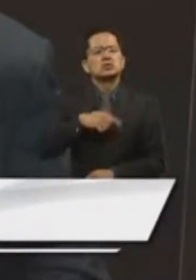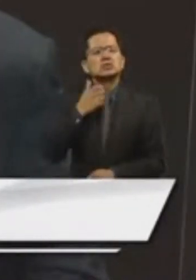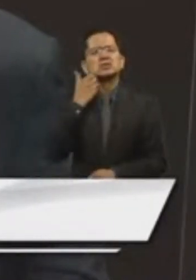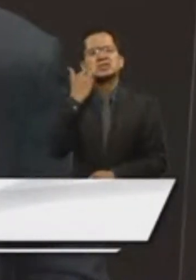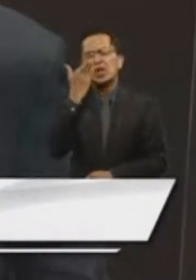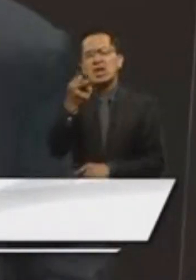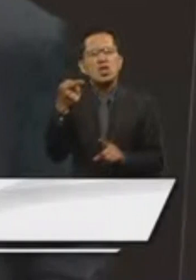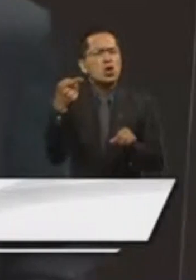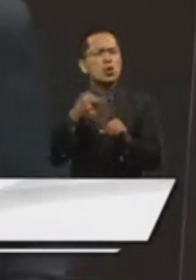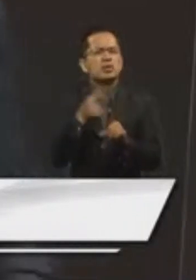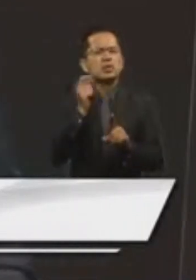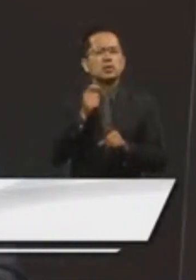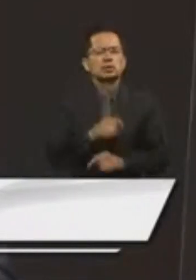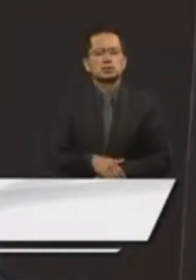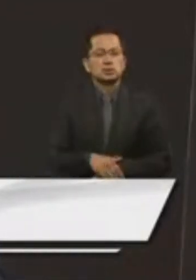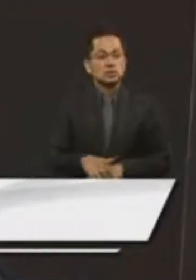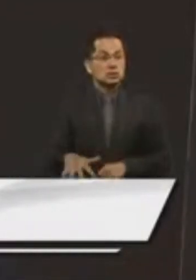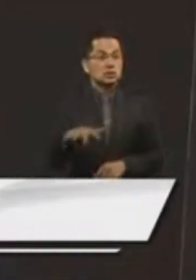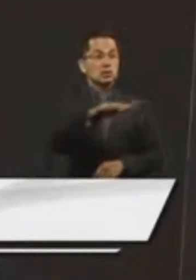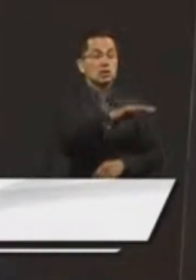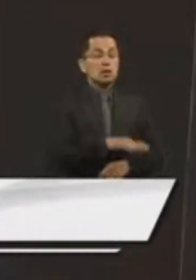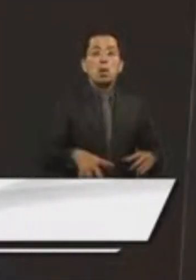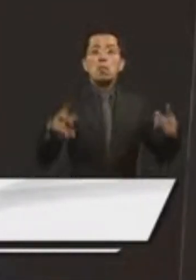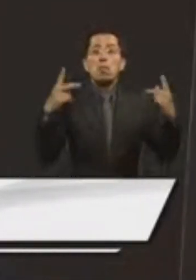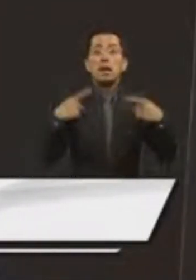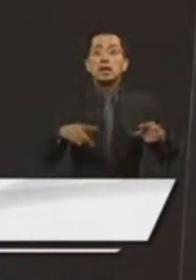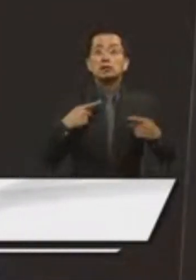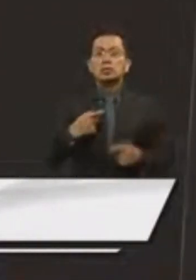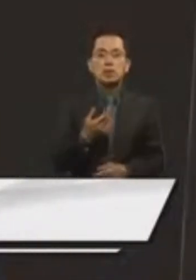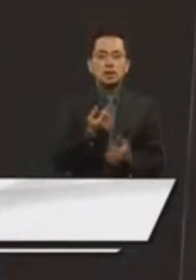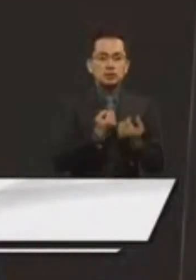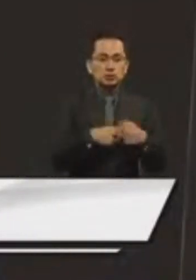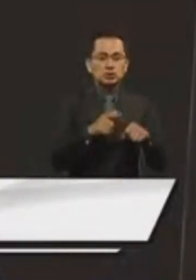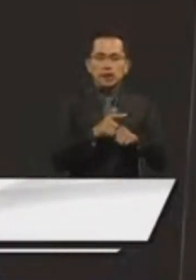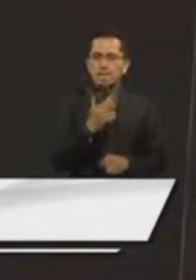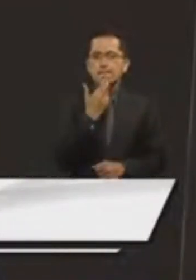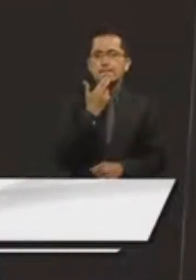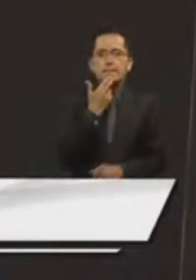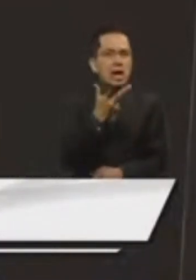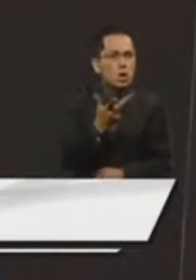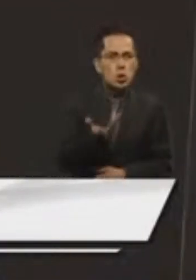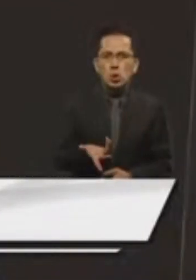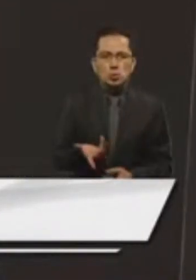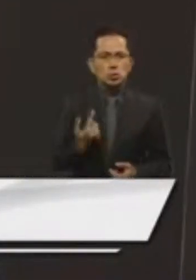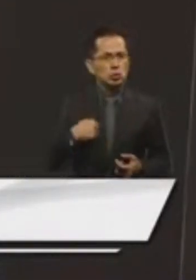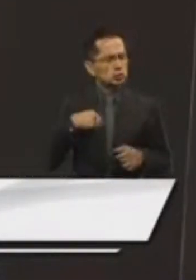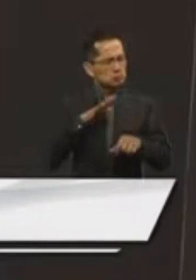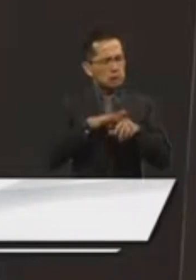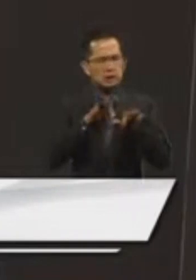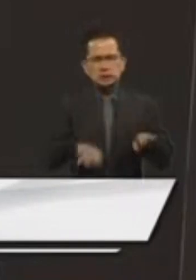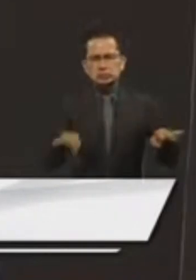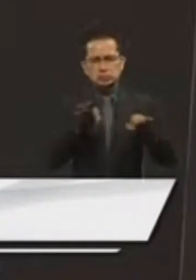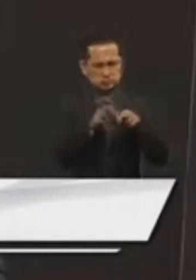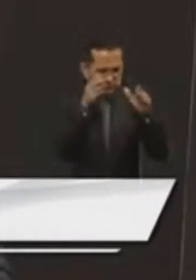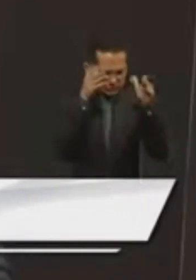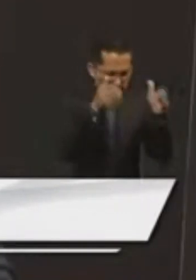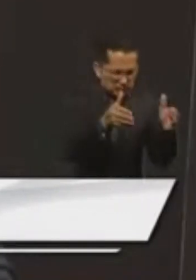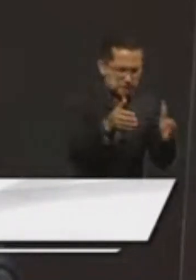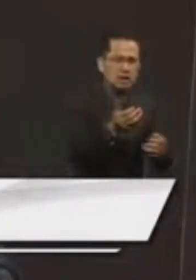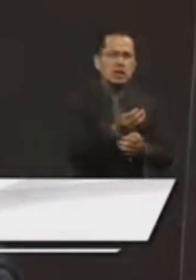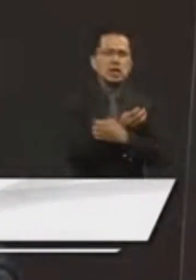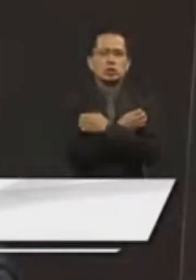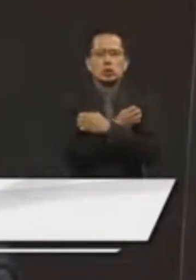social, nuestra prioridad es la educación, la salud, el